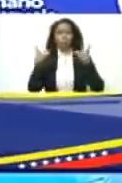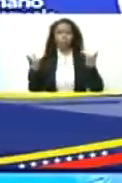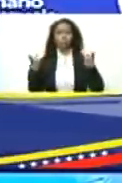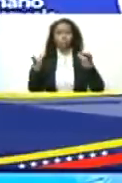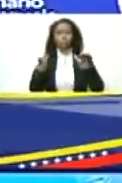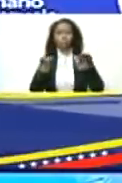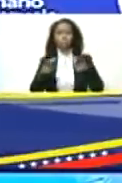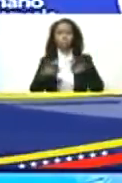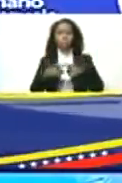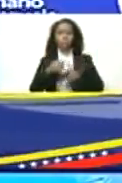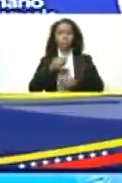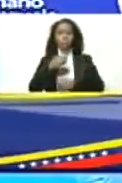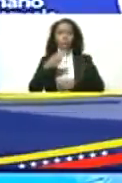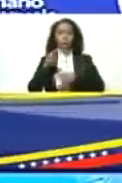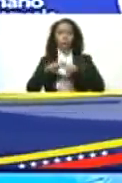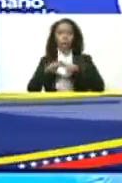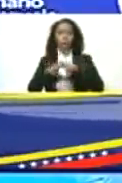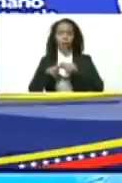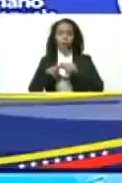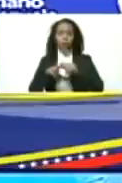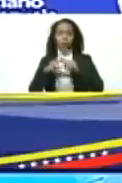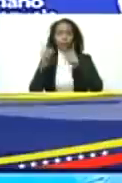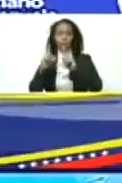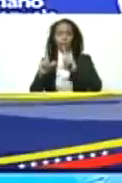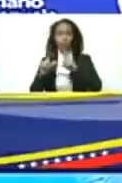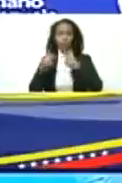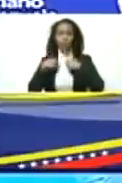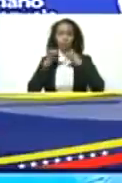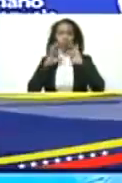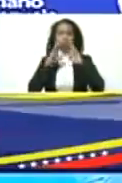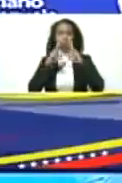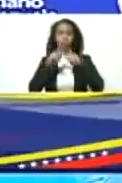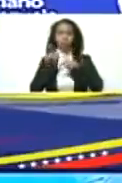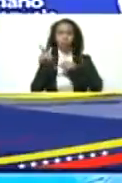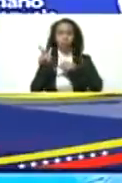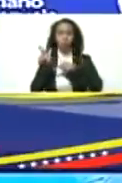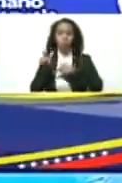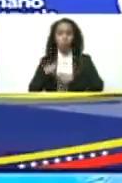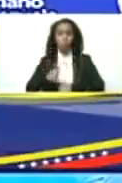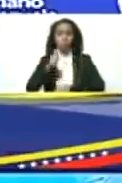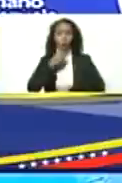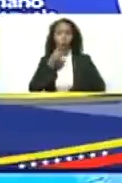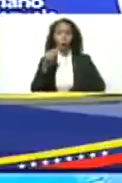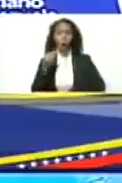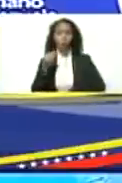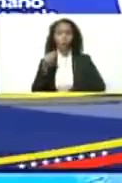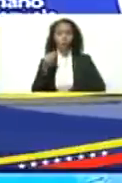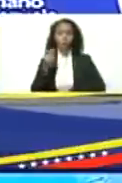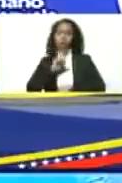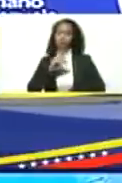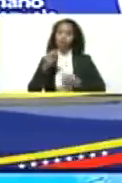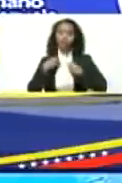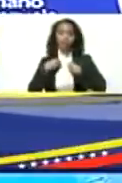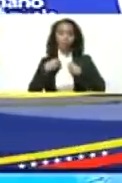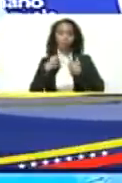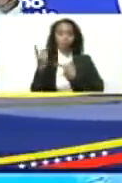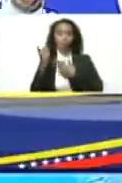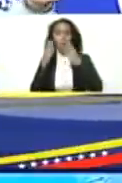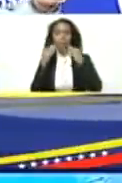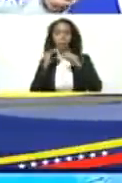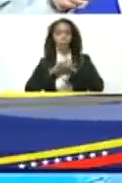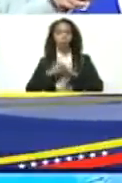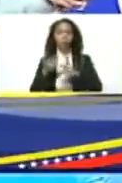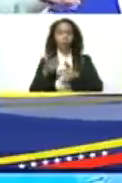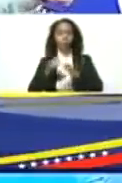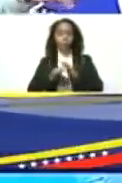televisión blanco y negro. Yo cuento esto y los más jóvenes no vivieron esa experiencia porque